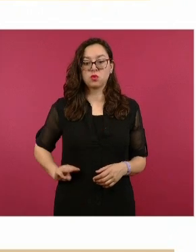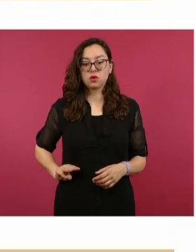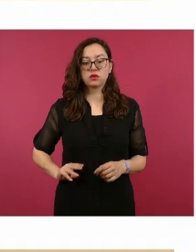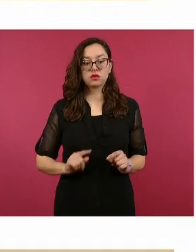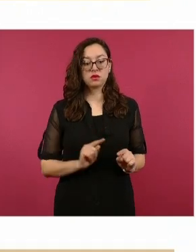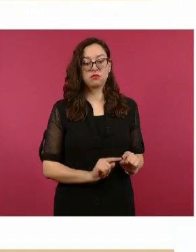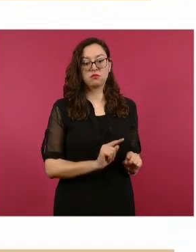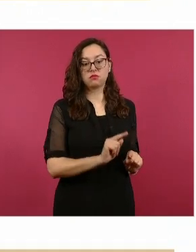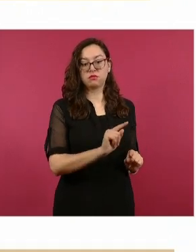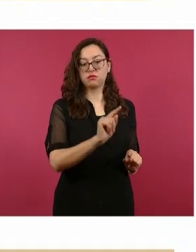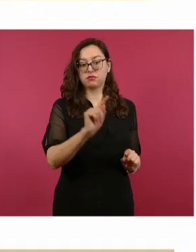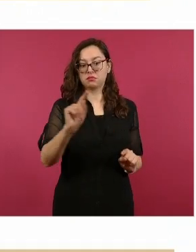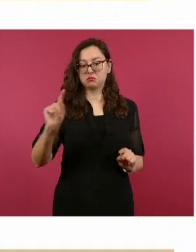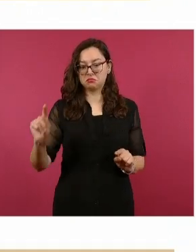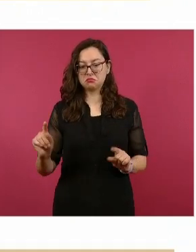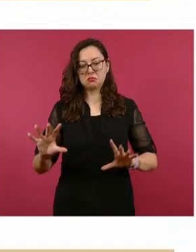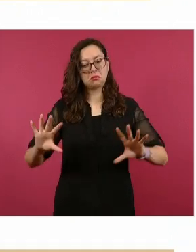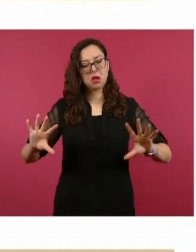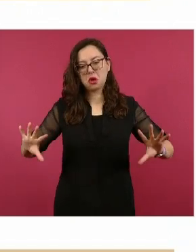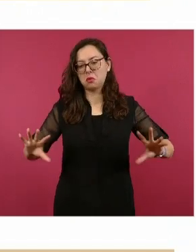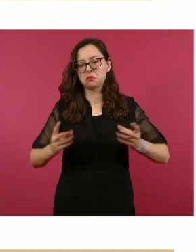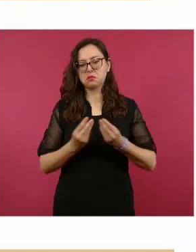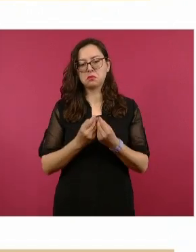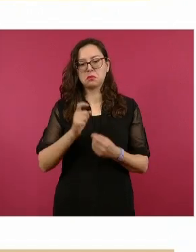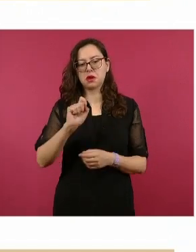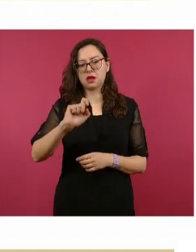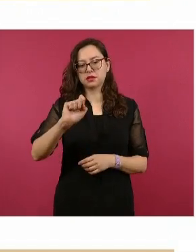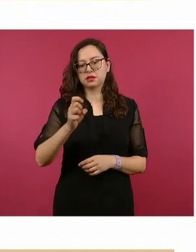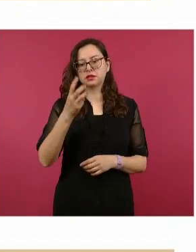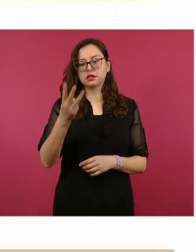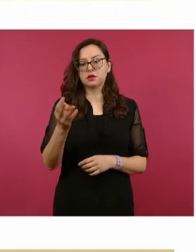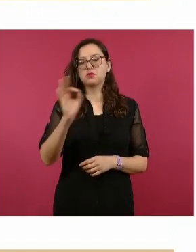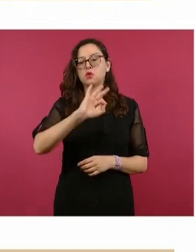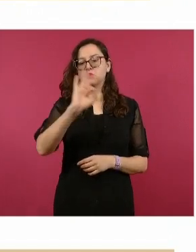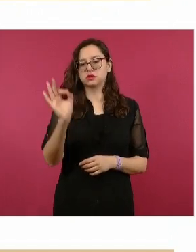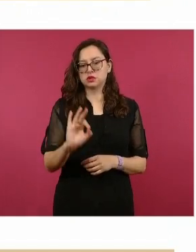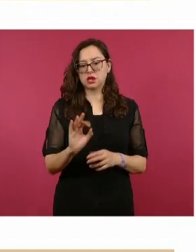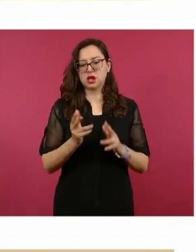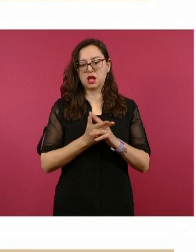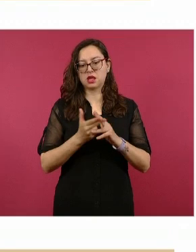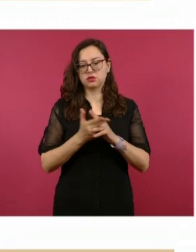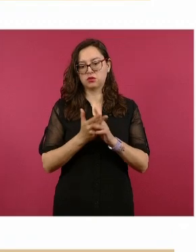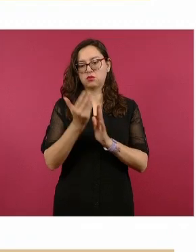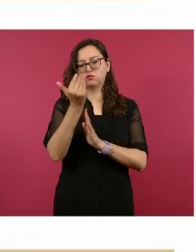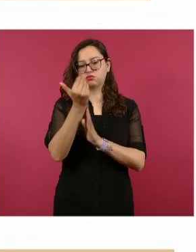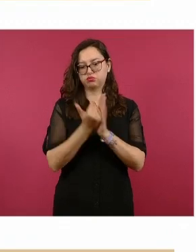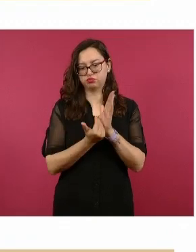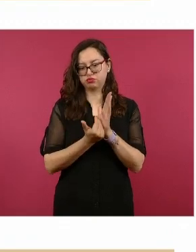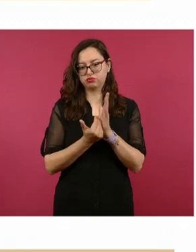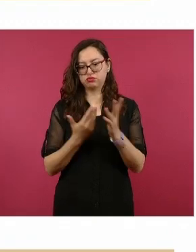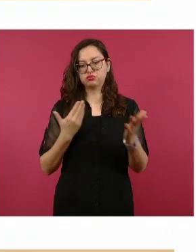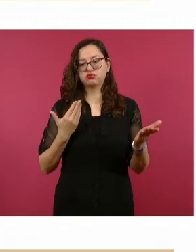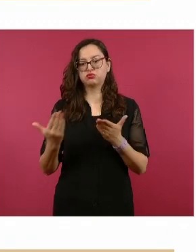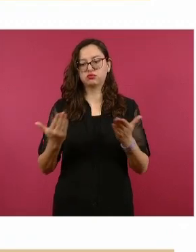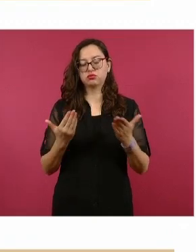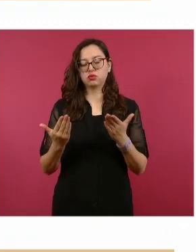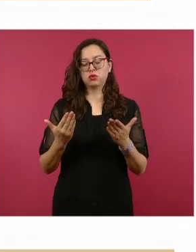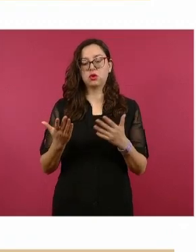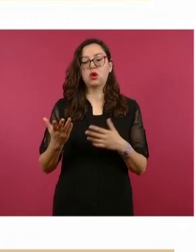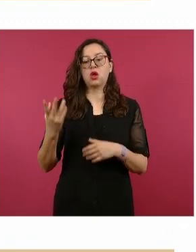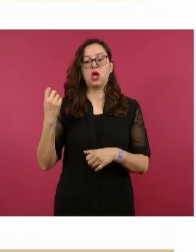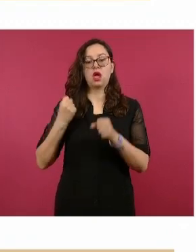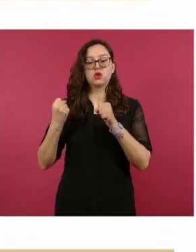prioritarios, tenemos una disminución de 23% menos en relación con diciembre de